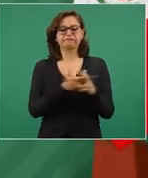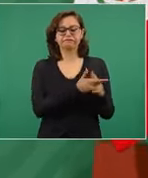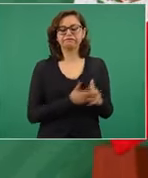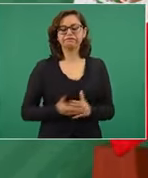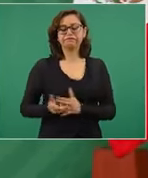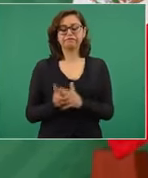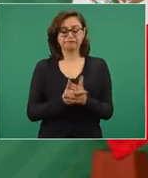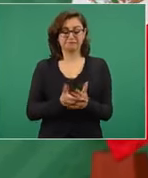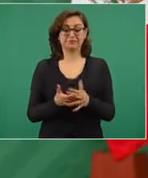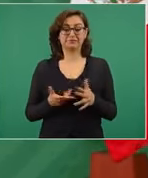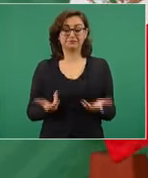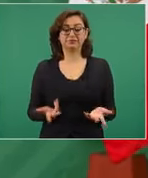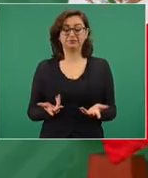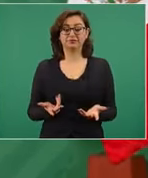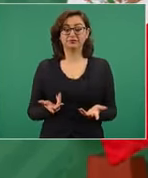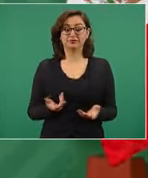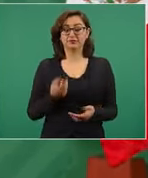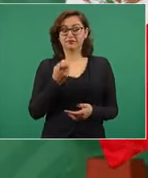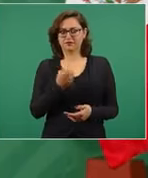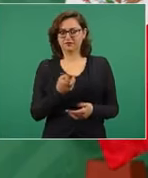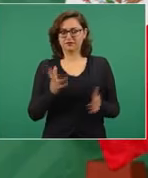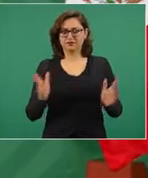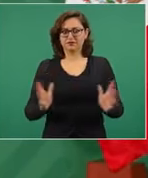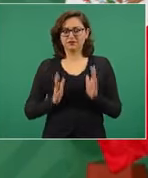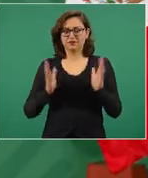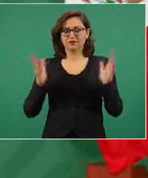Incluso se abrió una investigación con ese propósito